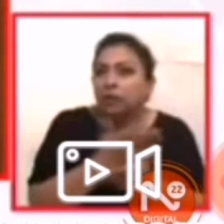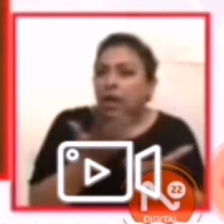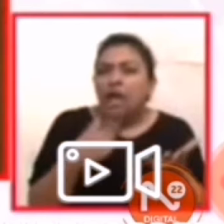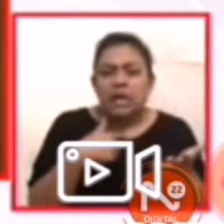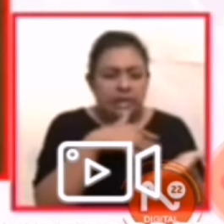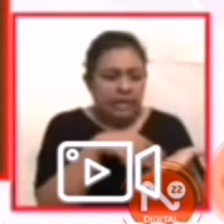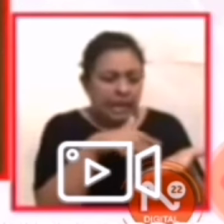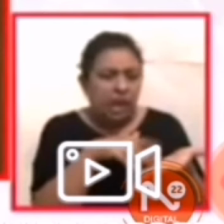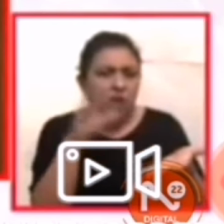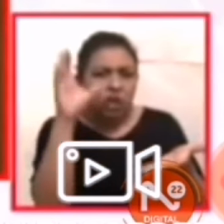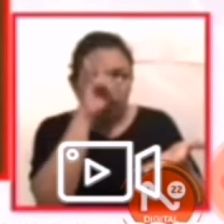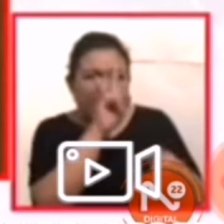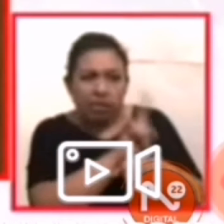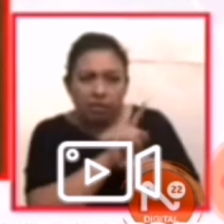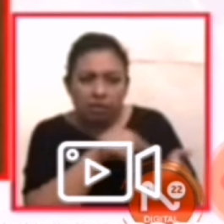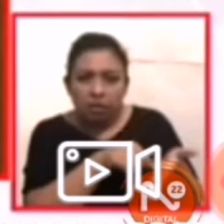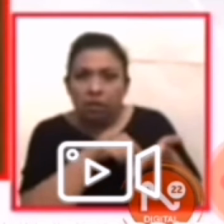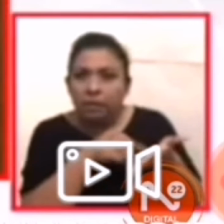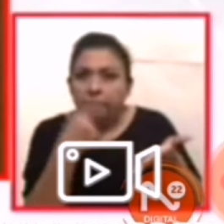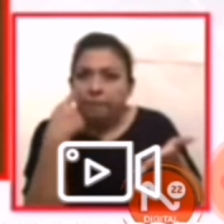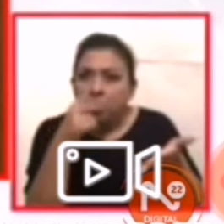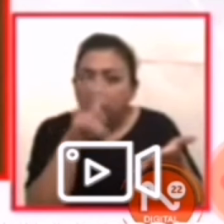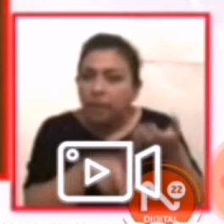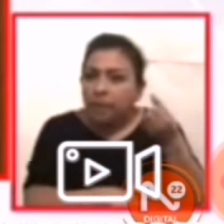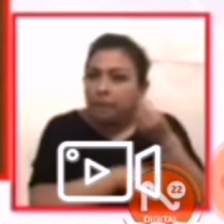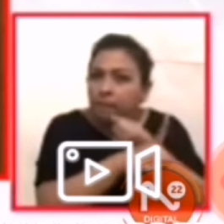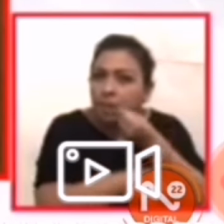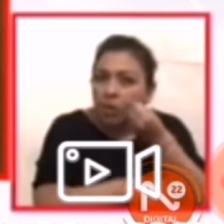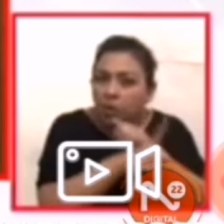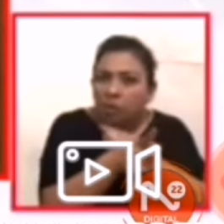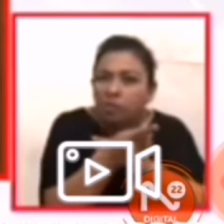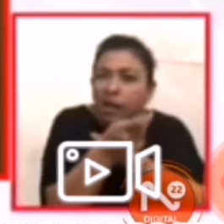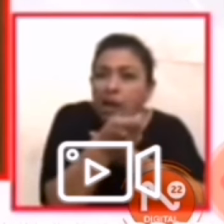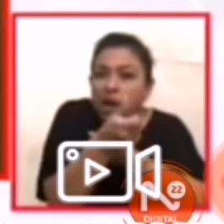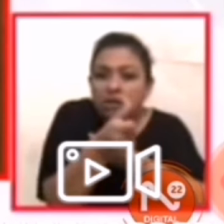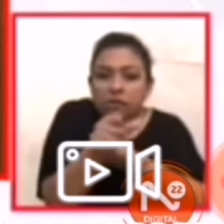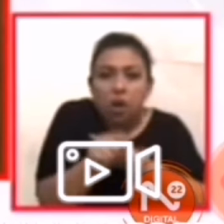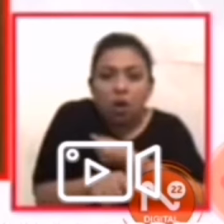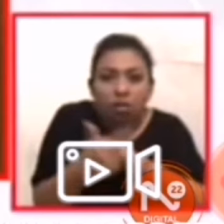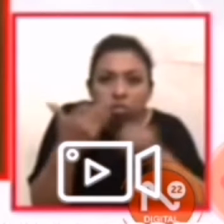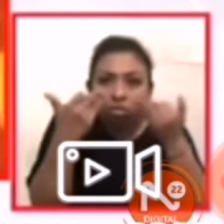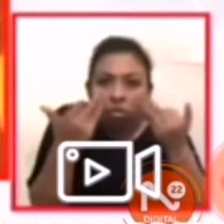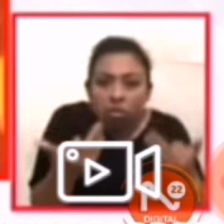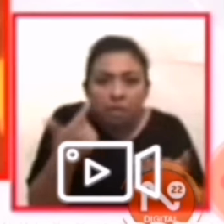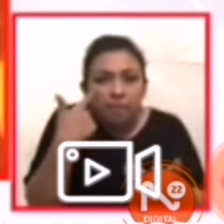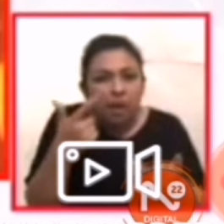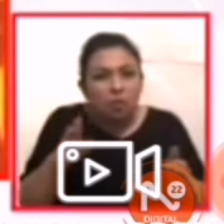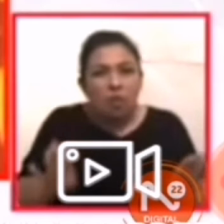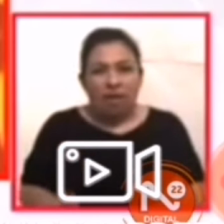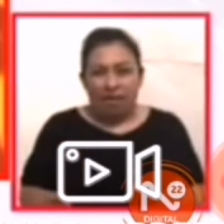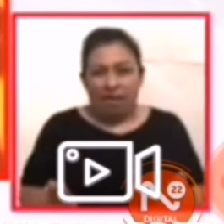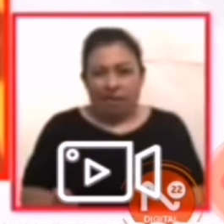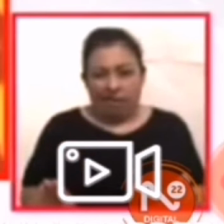leyendo ciencia ficción, están planteándote un problema casi ontológico. O sea, tienen rasgos de